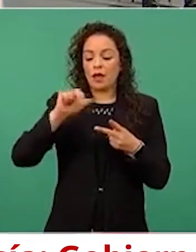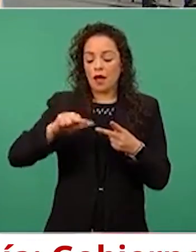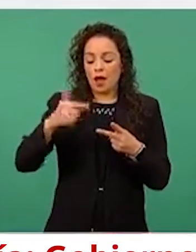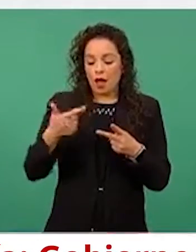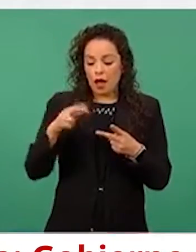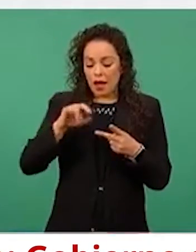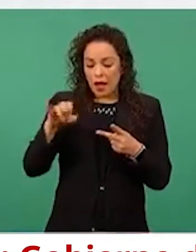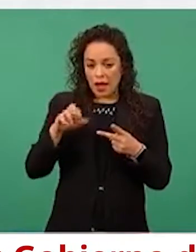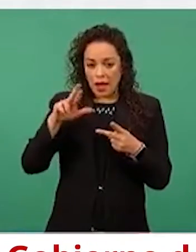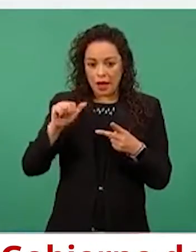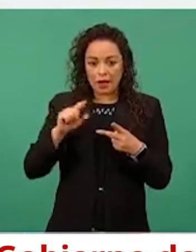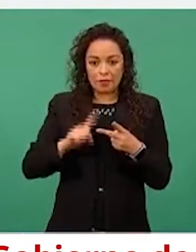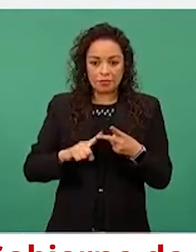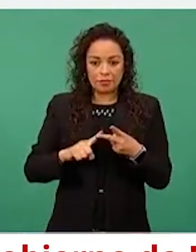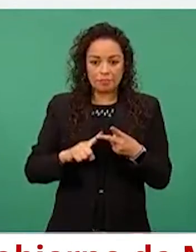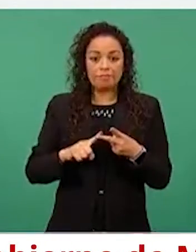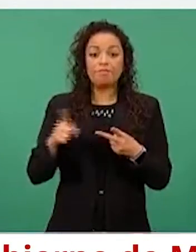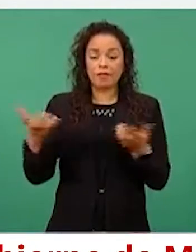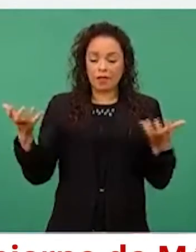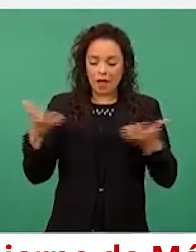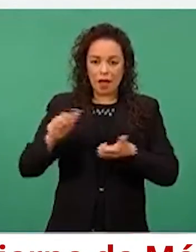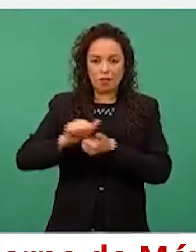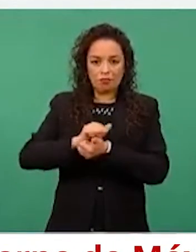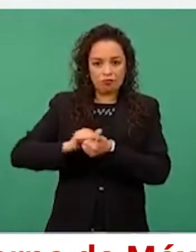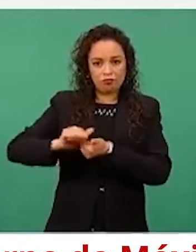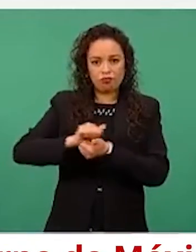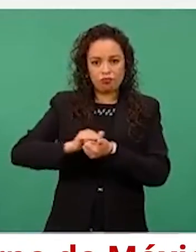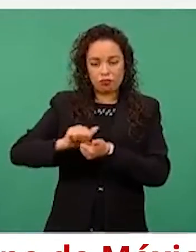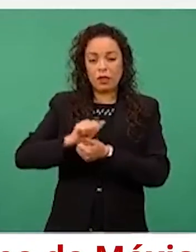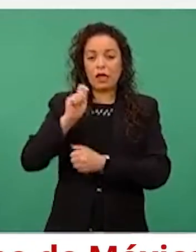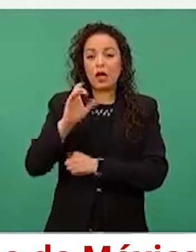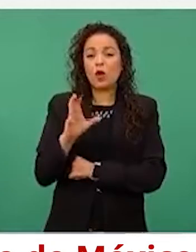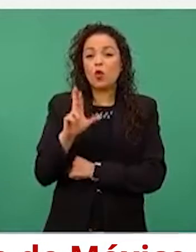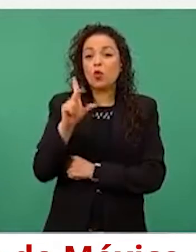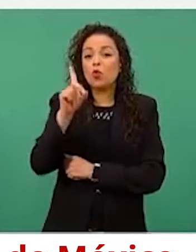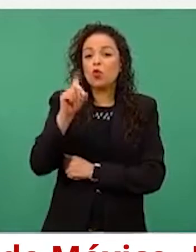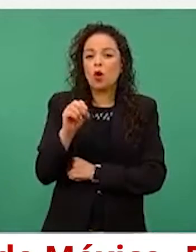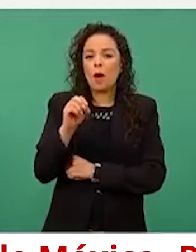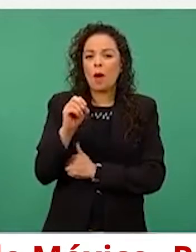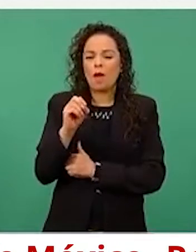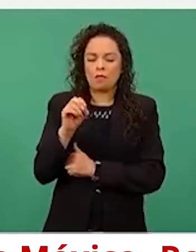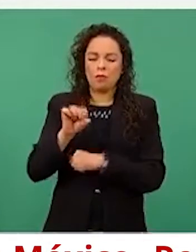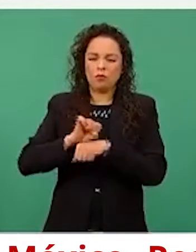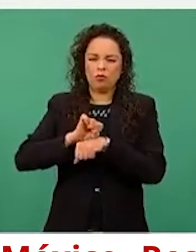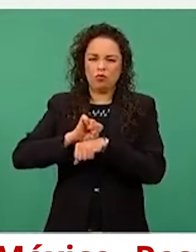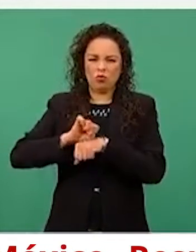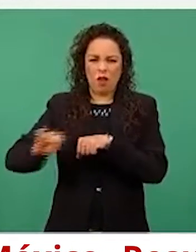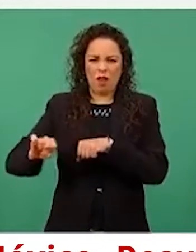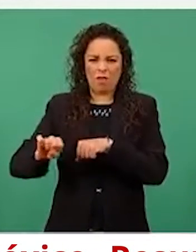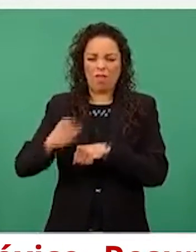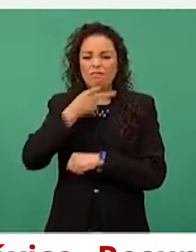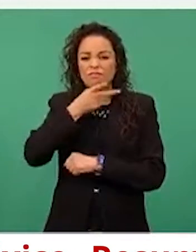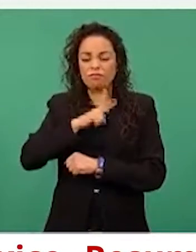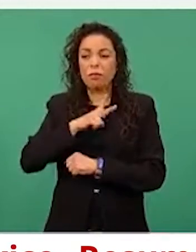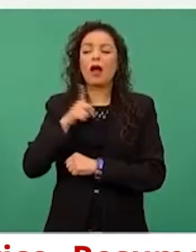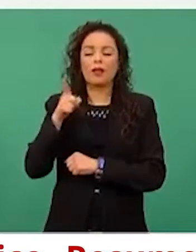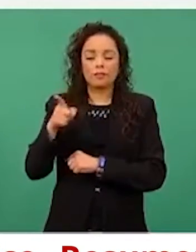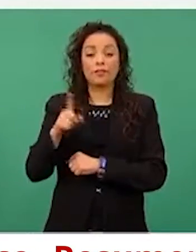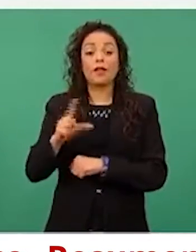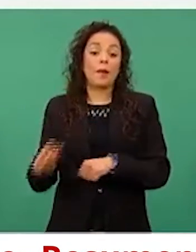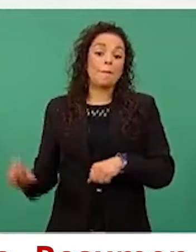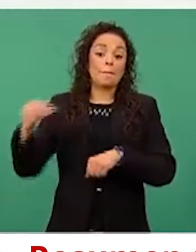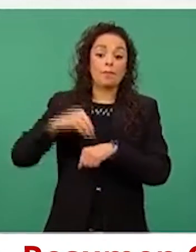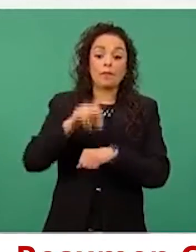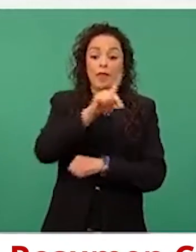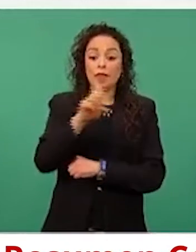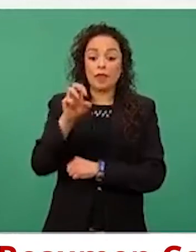aromáticos procesa y refina crudo ligero, y incluimos ya lo que es la refinería de Deer